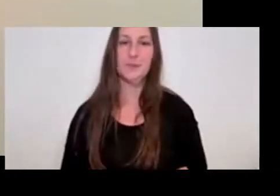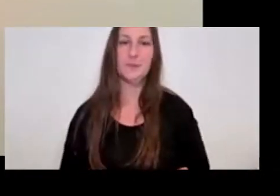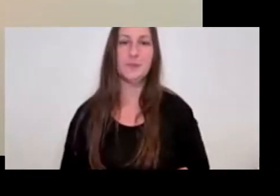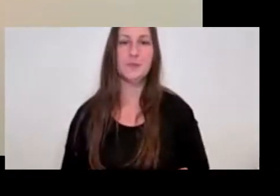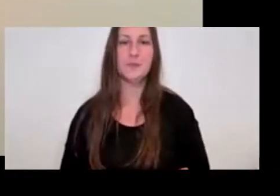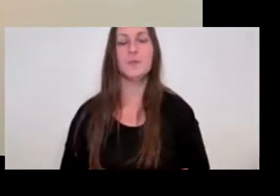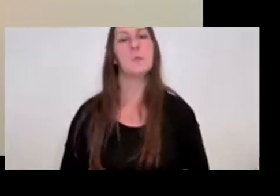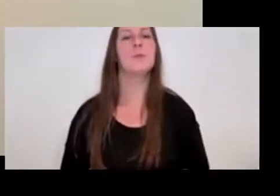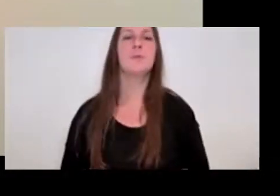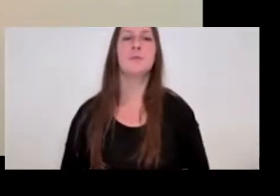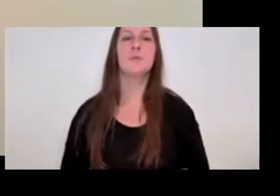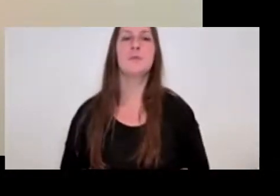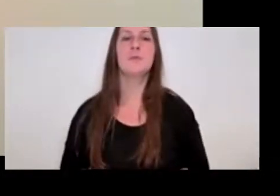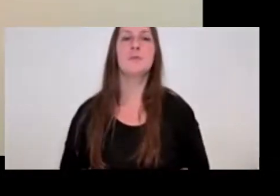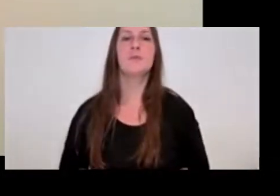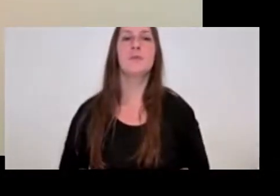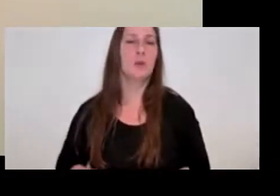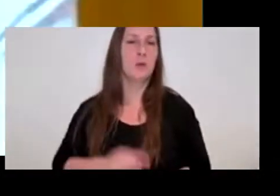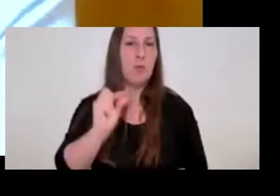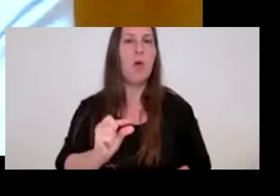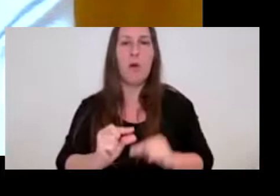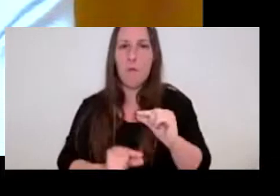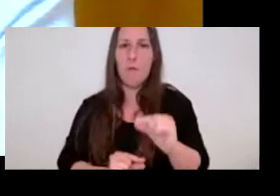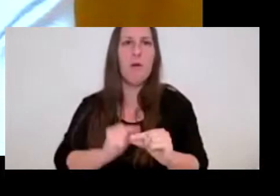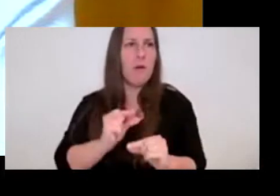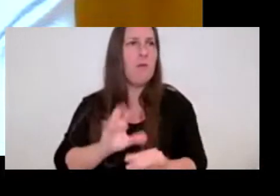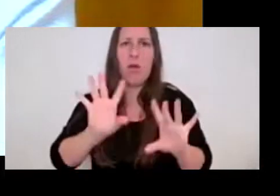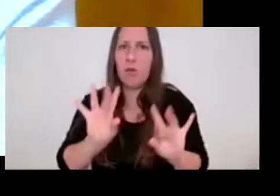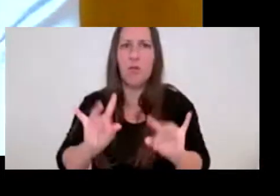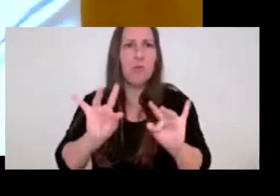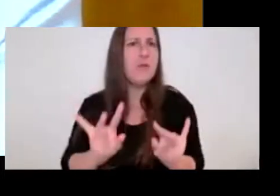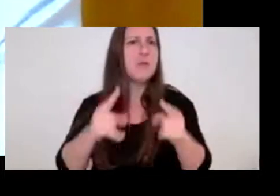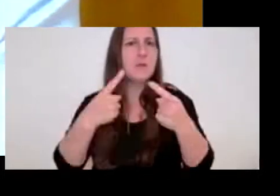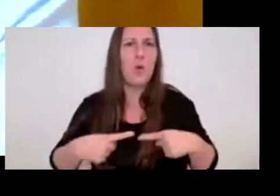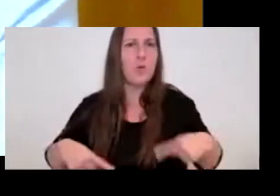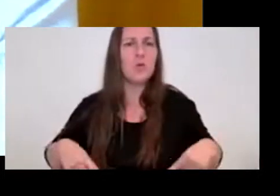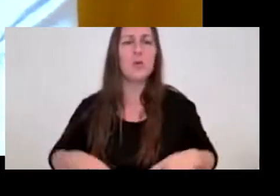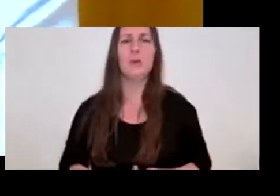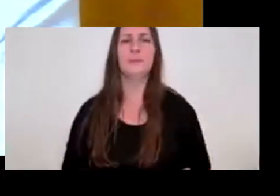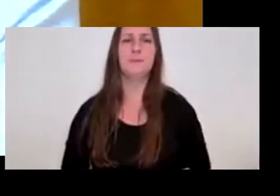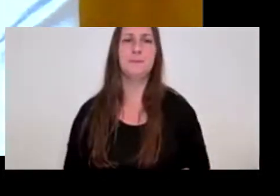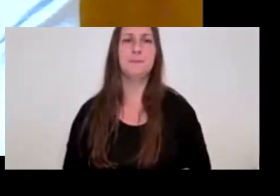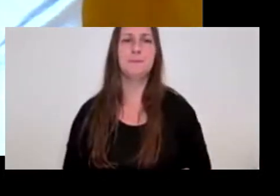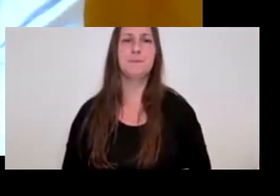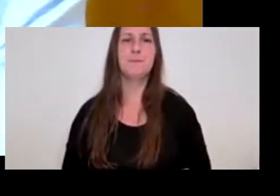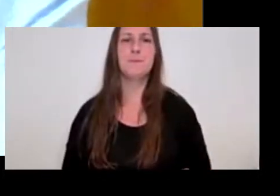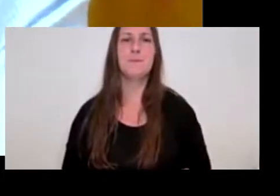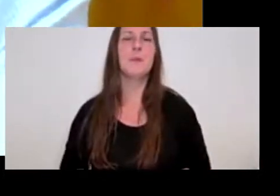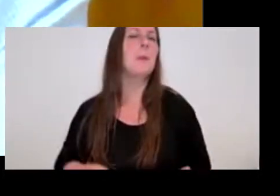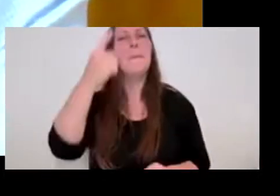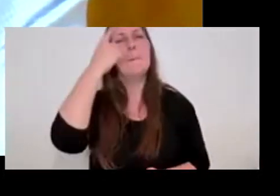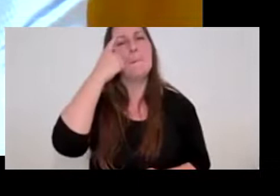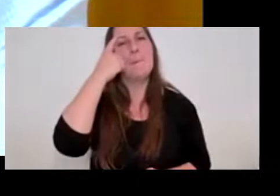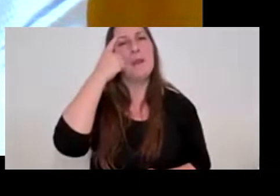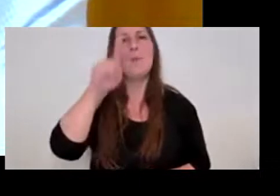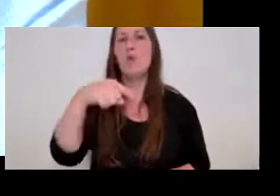Se van complejizando cada vez más y realmente... Más las cosas. ¿No? Más las cosas. Fíjense otra cosa que descubrí el